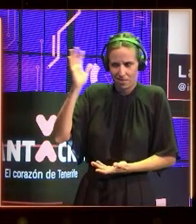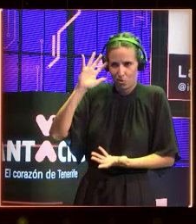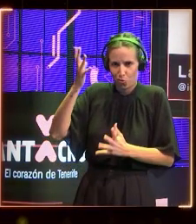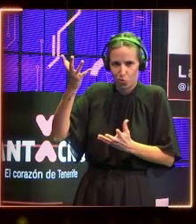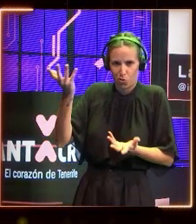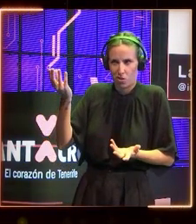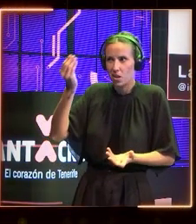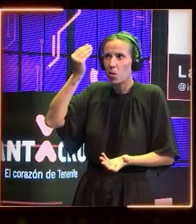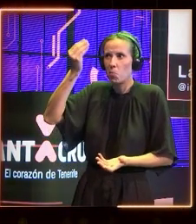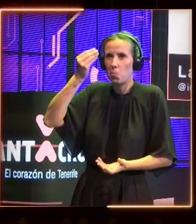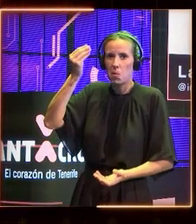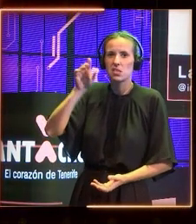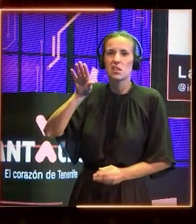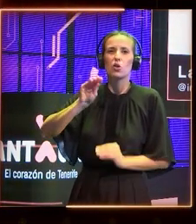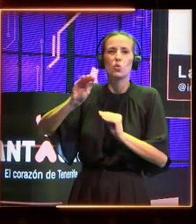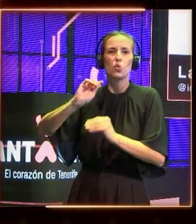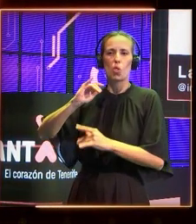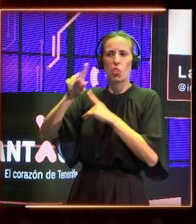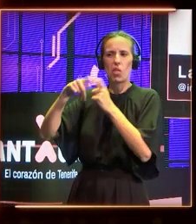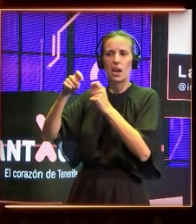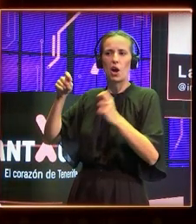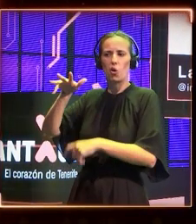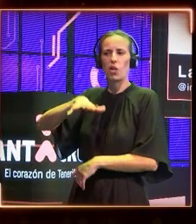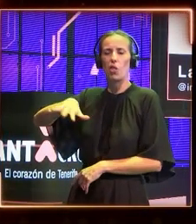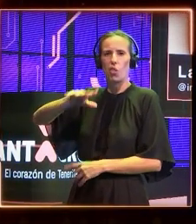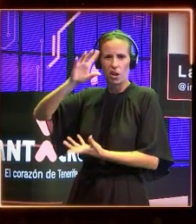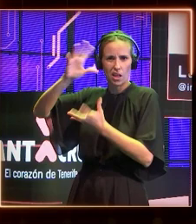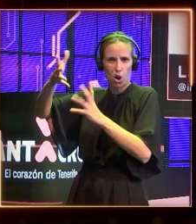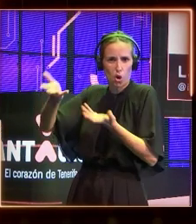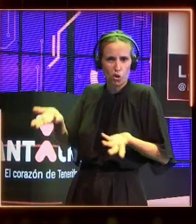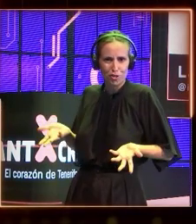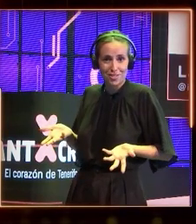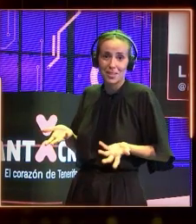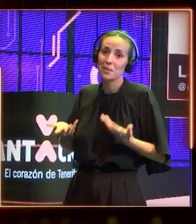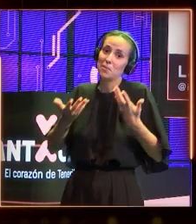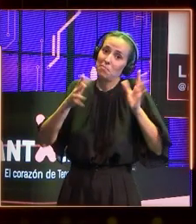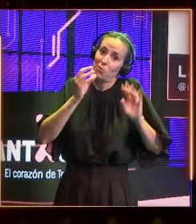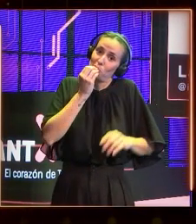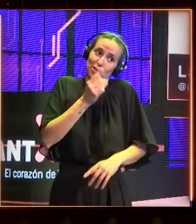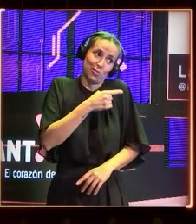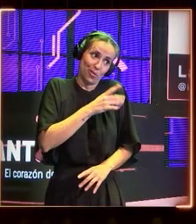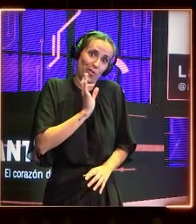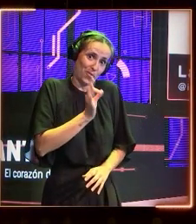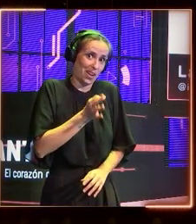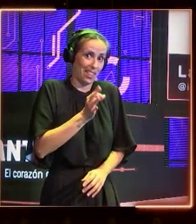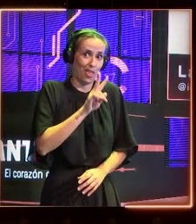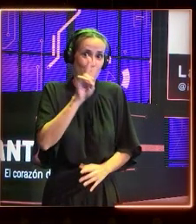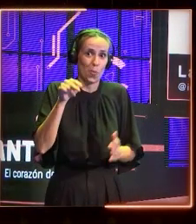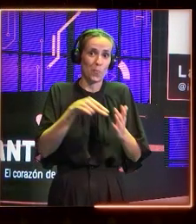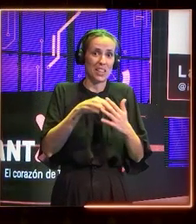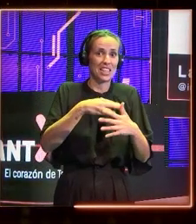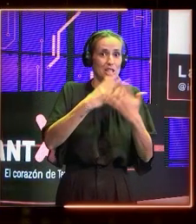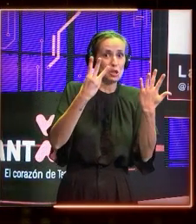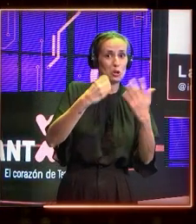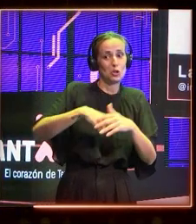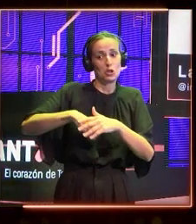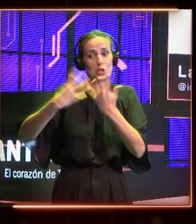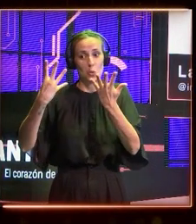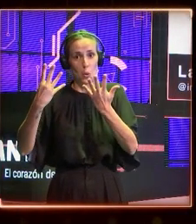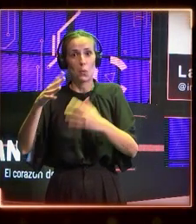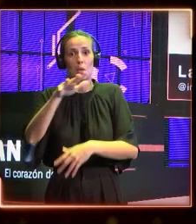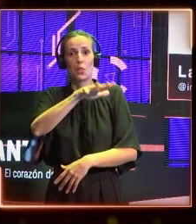sé qué pasa por el rio ebro pero desde luego este tío está chalado No pues bueno Esto es una realidad vale en 2018 2019 en